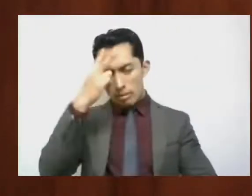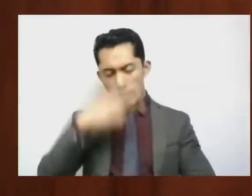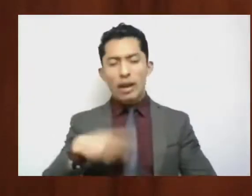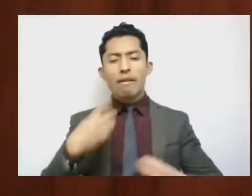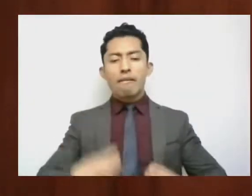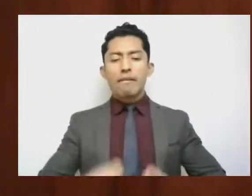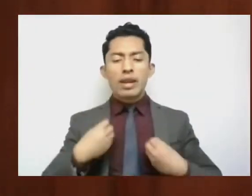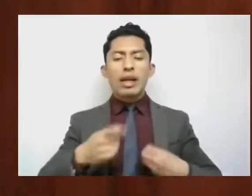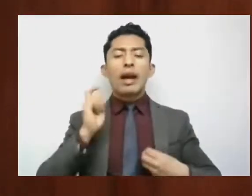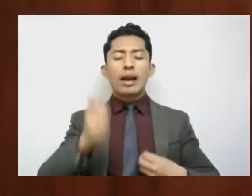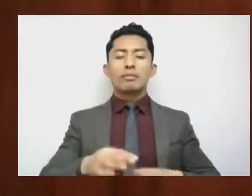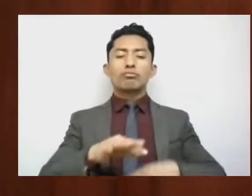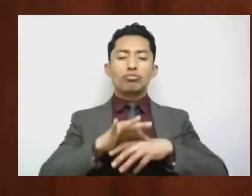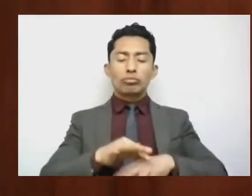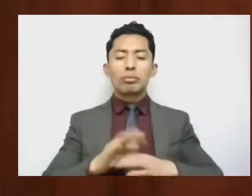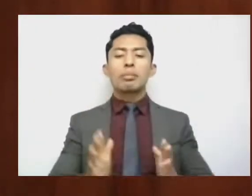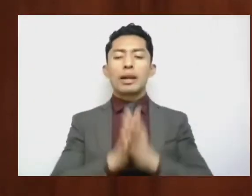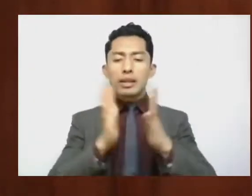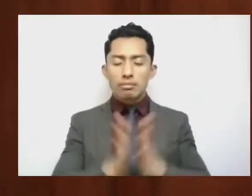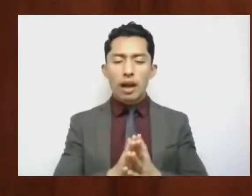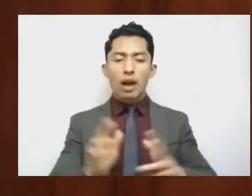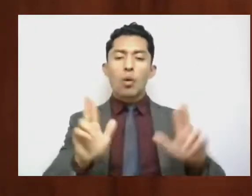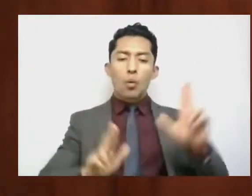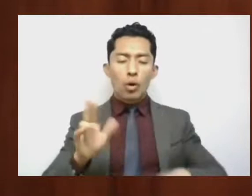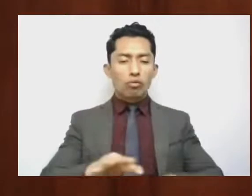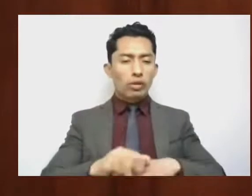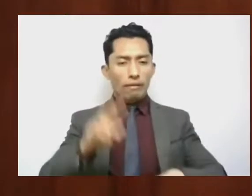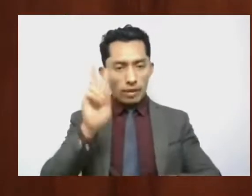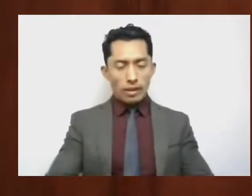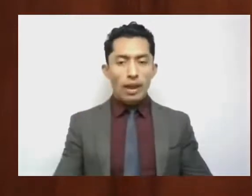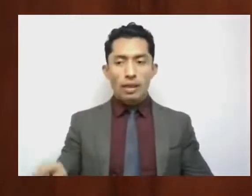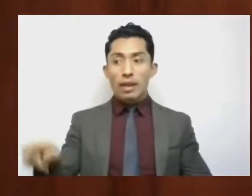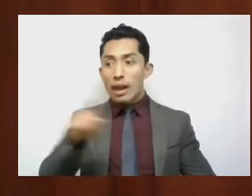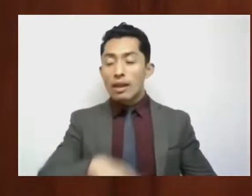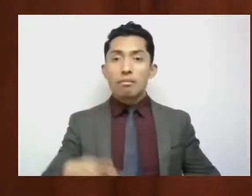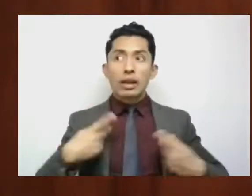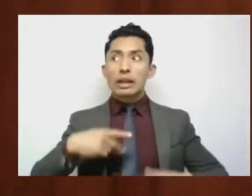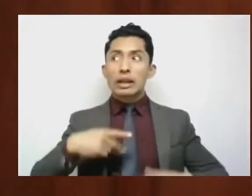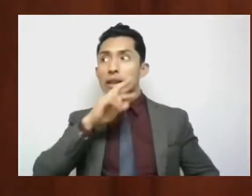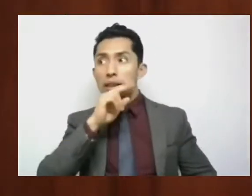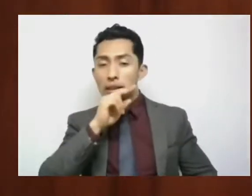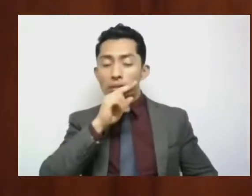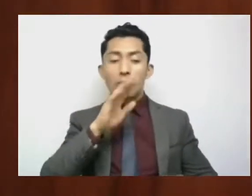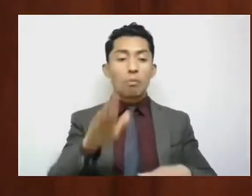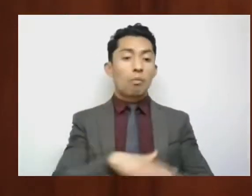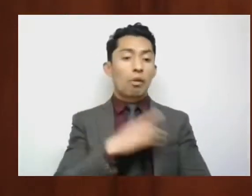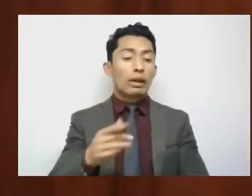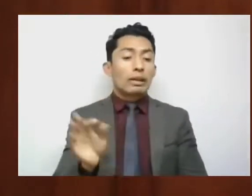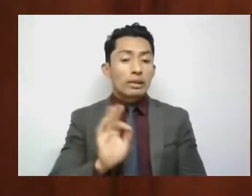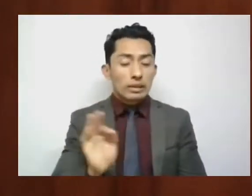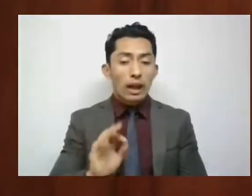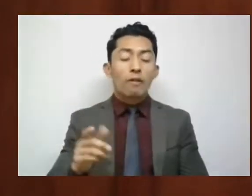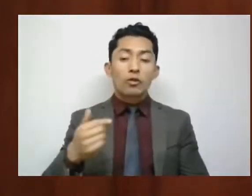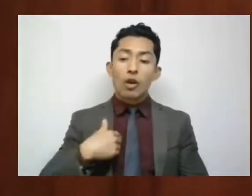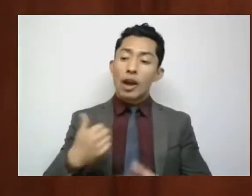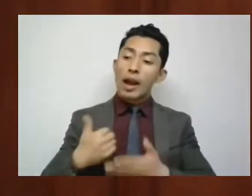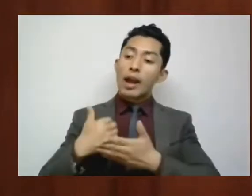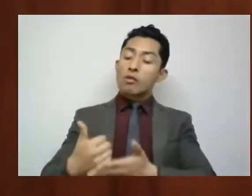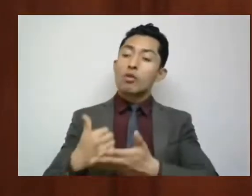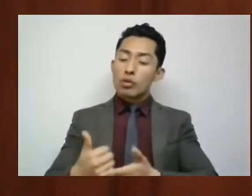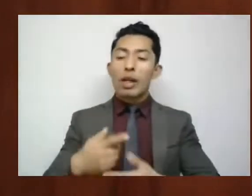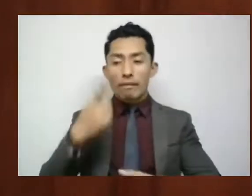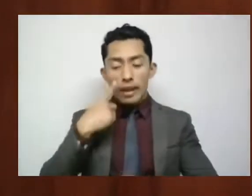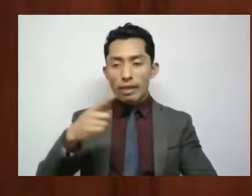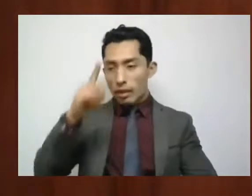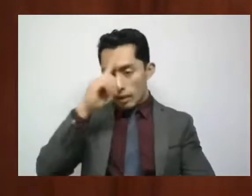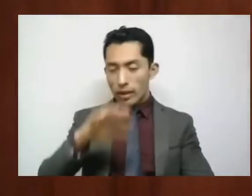real, donde no tengan que preocuparse porque los encargados de ayudarlos, guiarlos